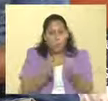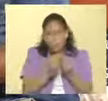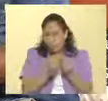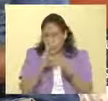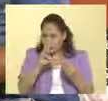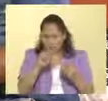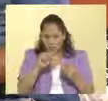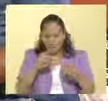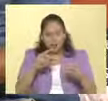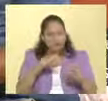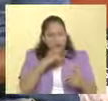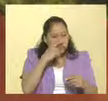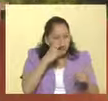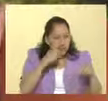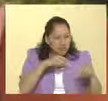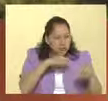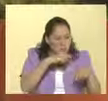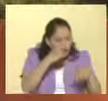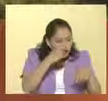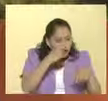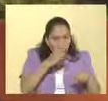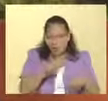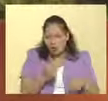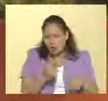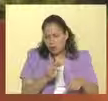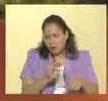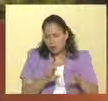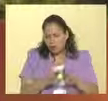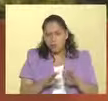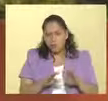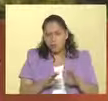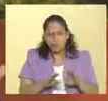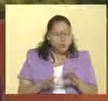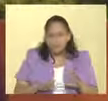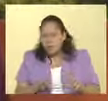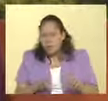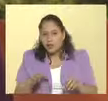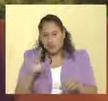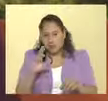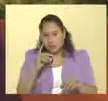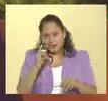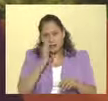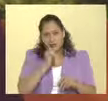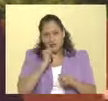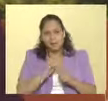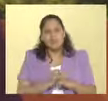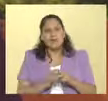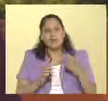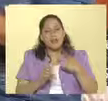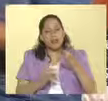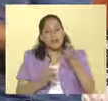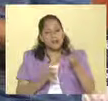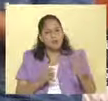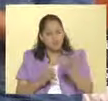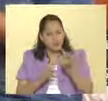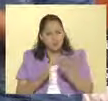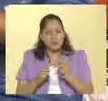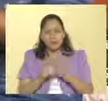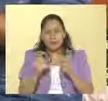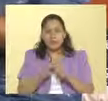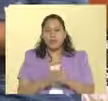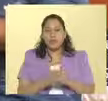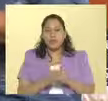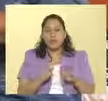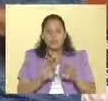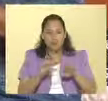juntos, que se empiecen a oler, sobre todo porque los perros luego son muy, muy atrabancados, ¿no? Yo te iba a preguntar acerca de eso. ¿Es recomendable